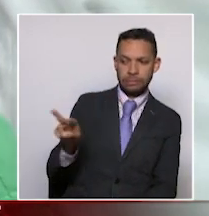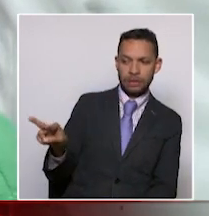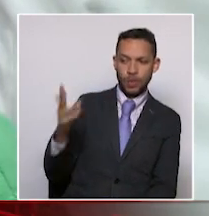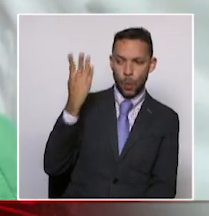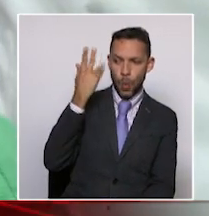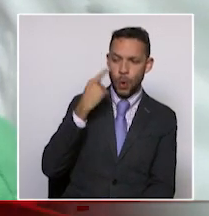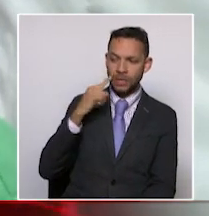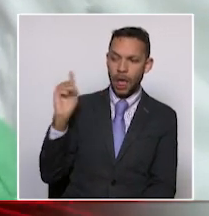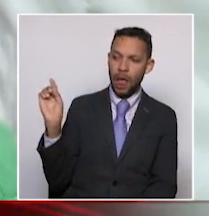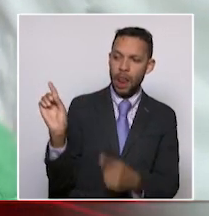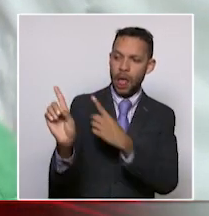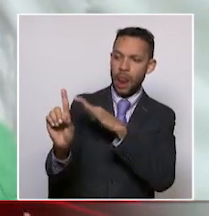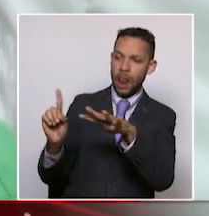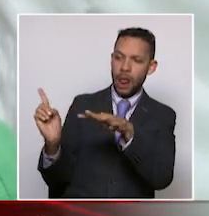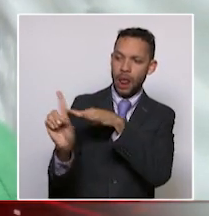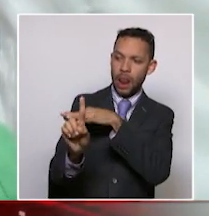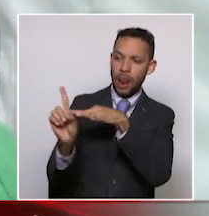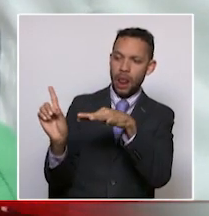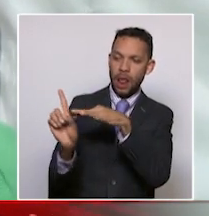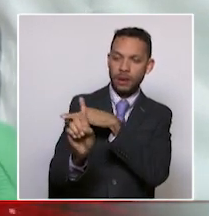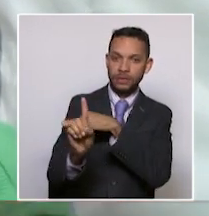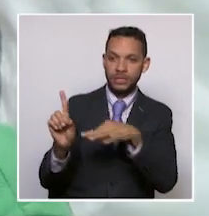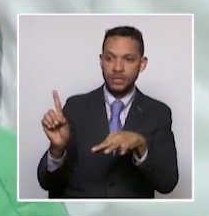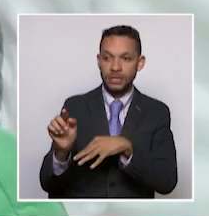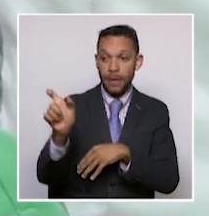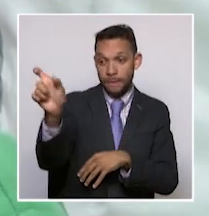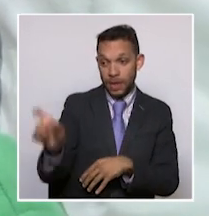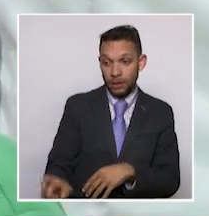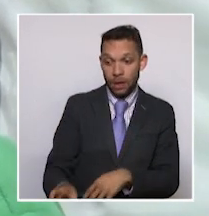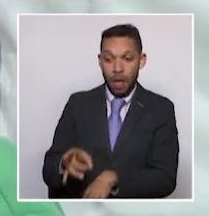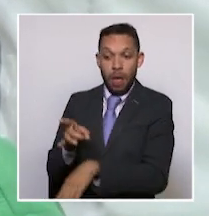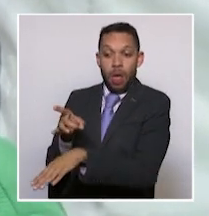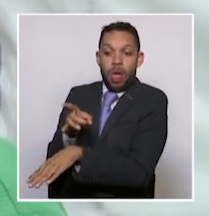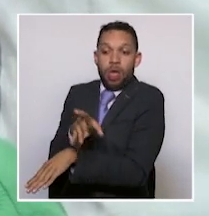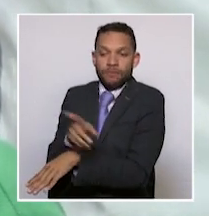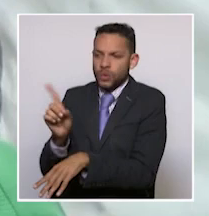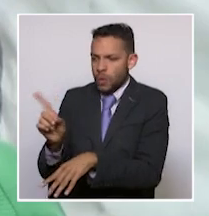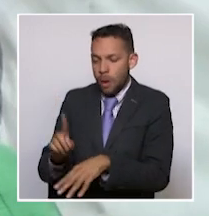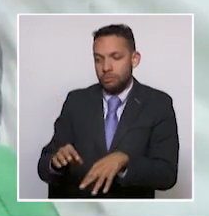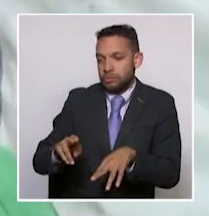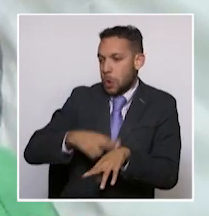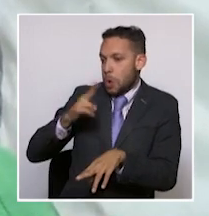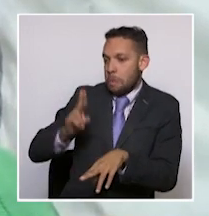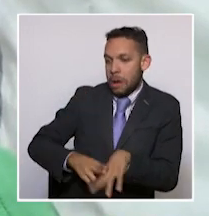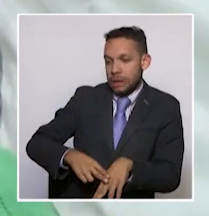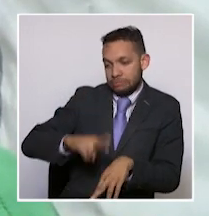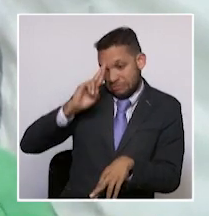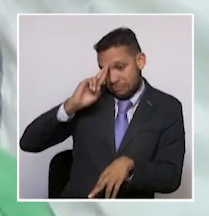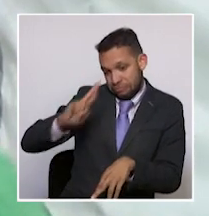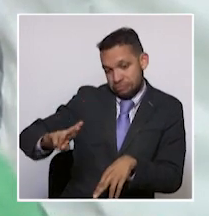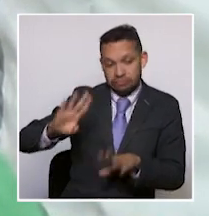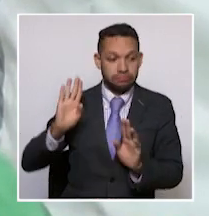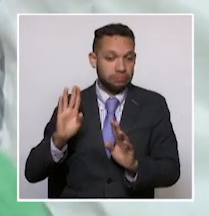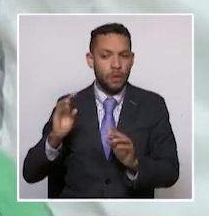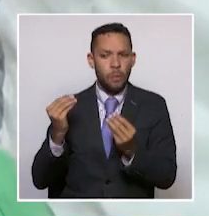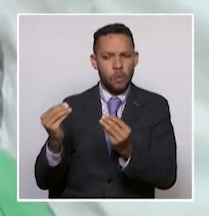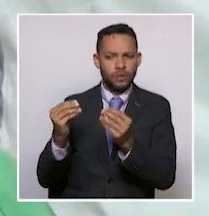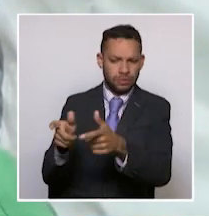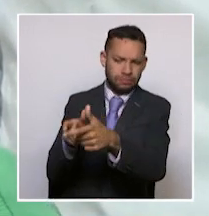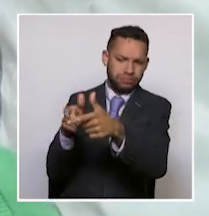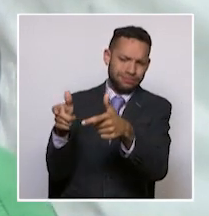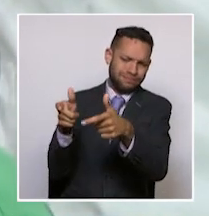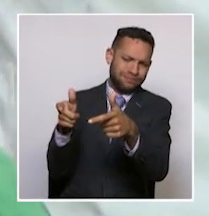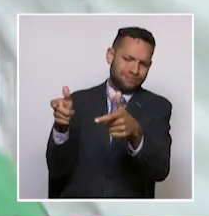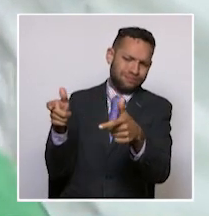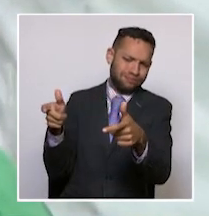ahí, pero no para decir uno, uy, esa persona era esto, no, nada. Simplemente se ven muchos